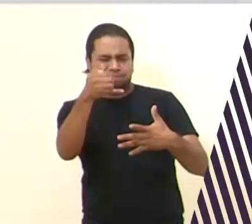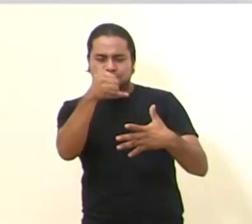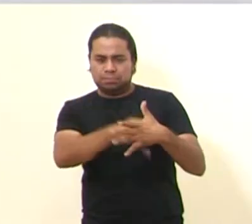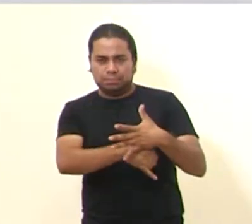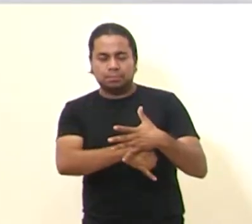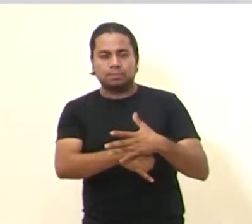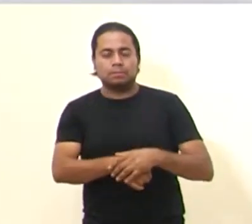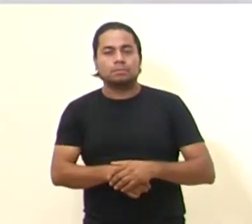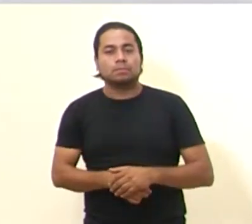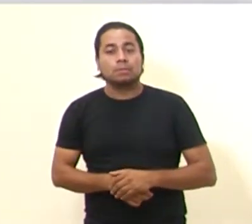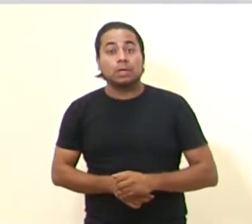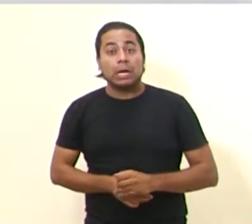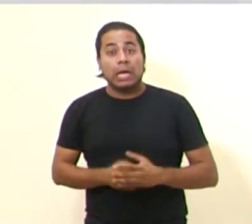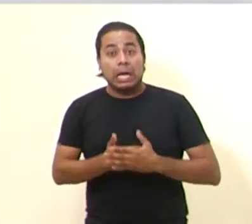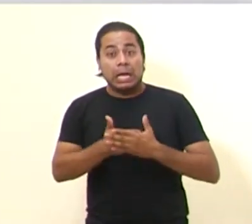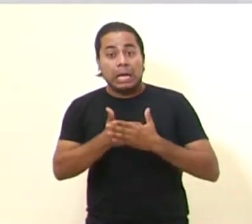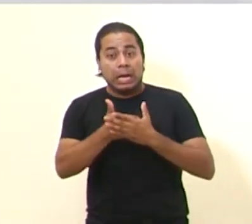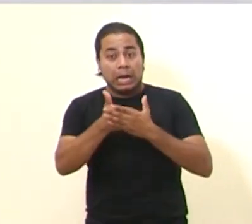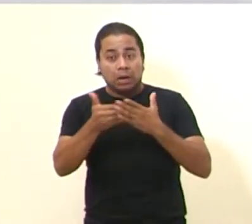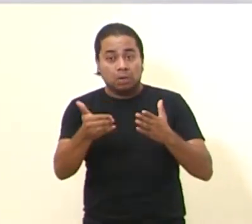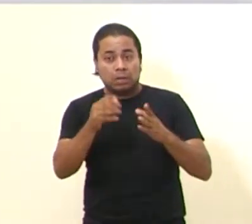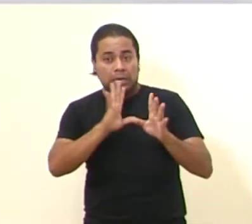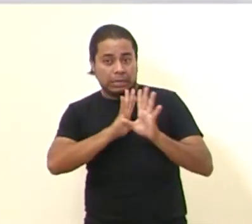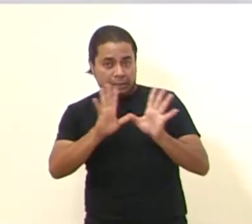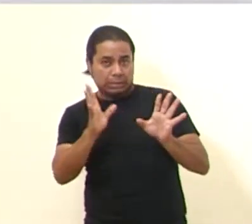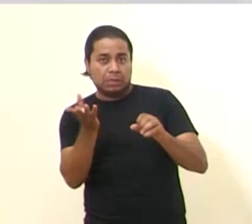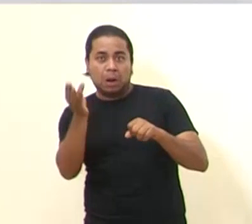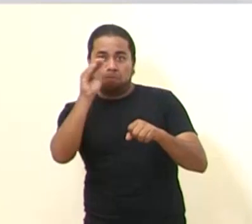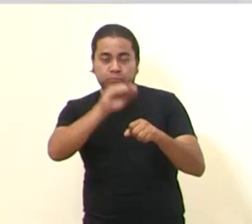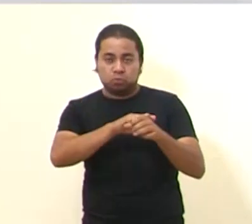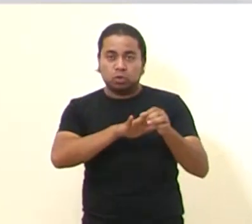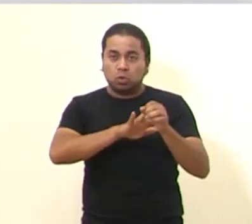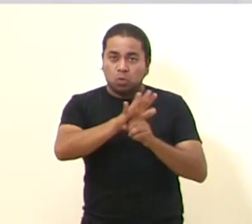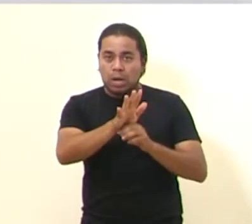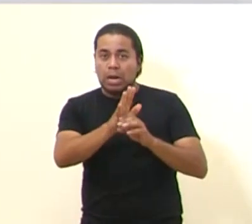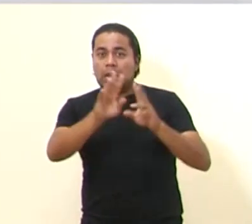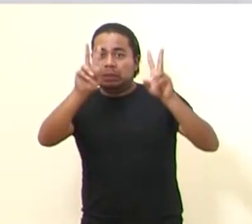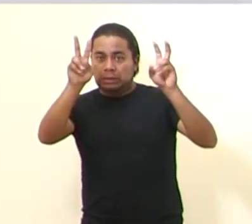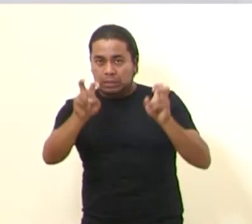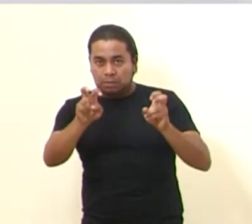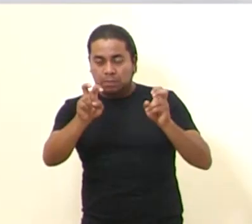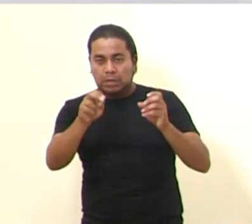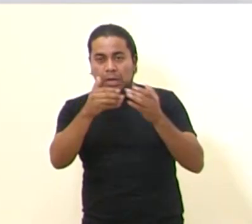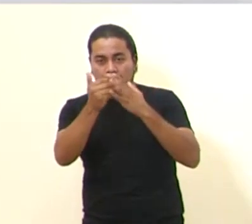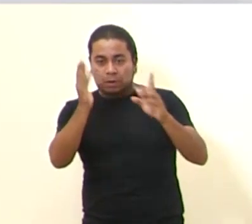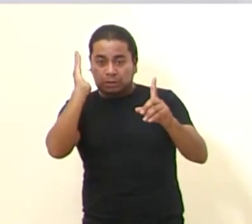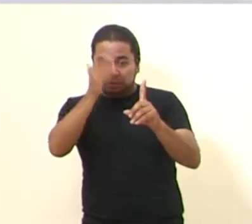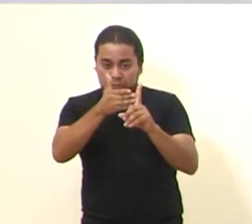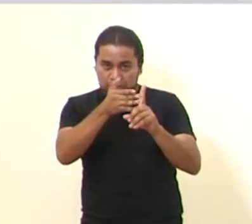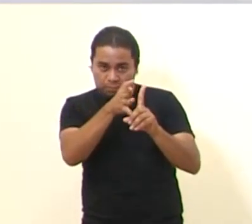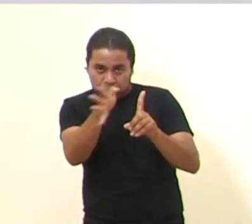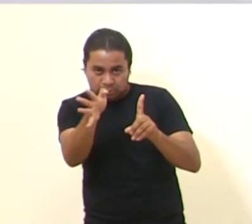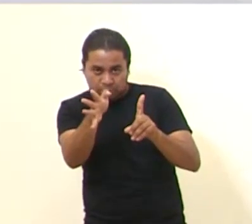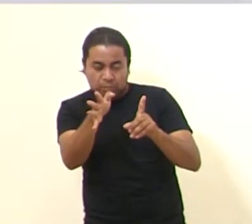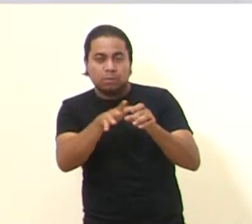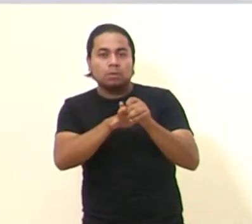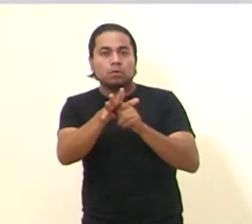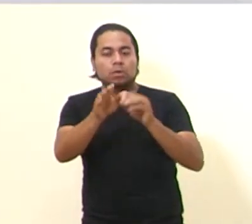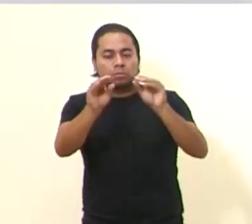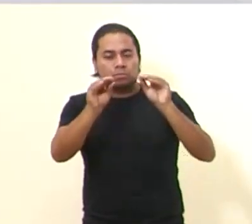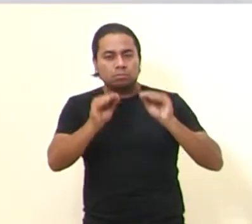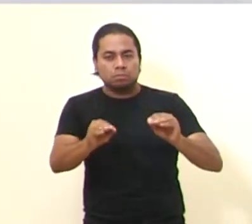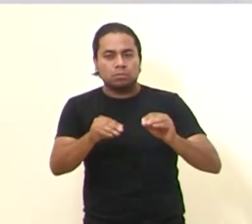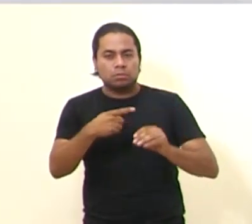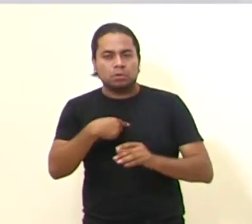Bueno, entonces el siguiente paso, ya que determiné cuál es mi tema y cuáles son mis subtemas, ¿qué creen que sigue? Yo ya